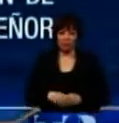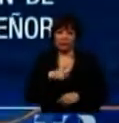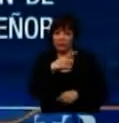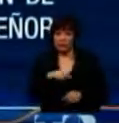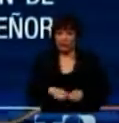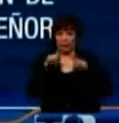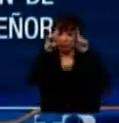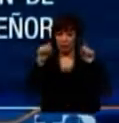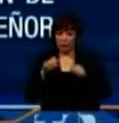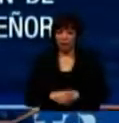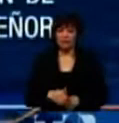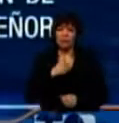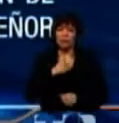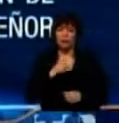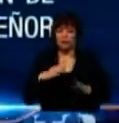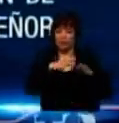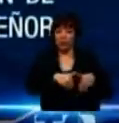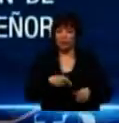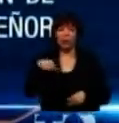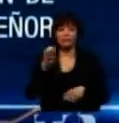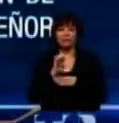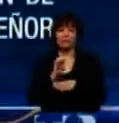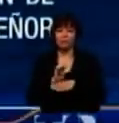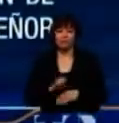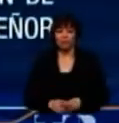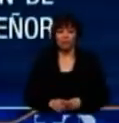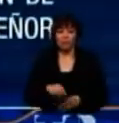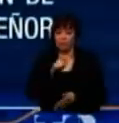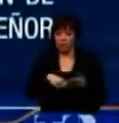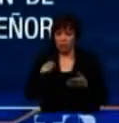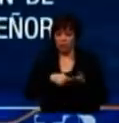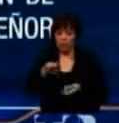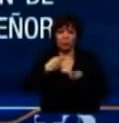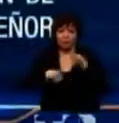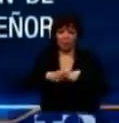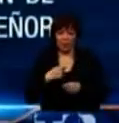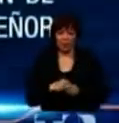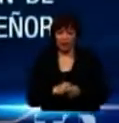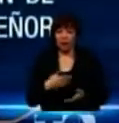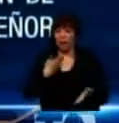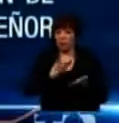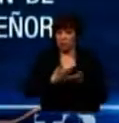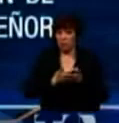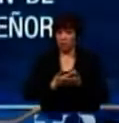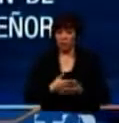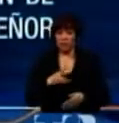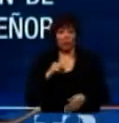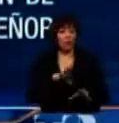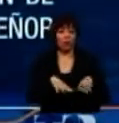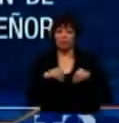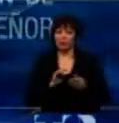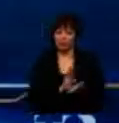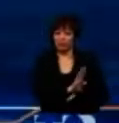públicas pertenecen a sectores estratégicos del país y que tienen prohibición de venta la propuesta del señor mana fort fue